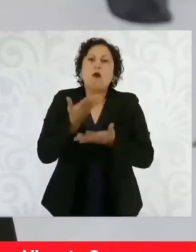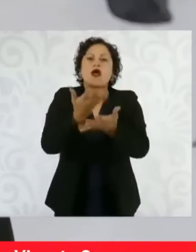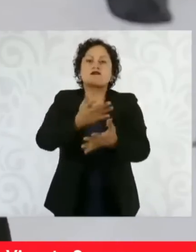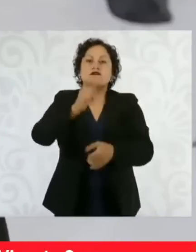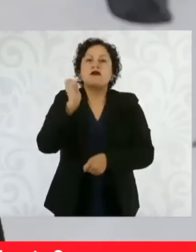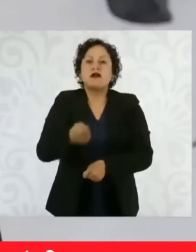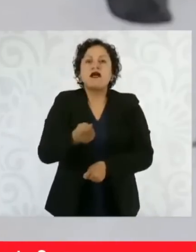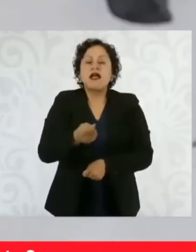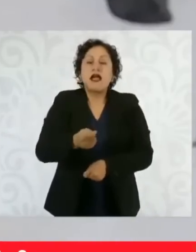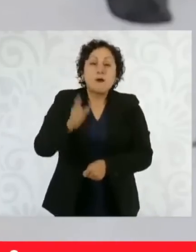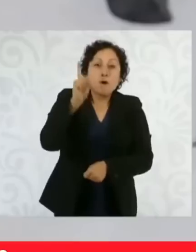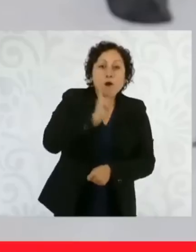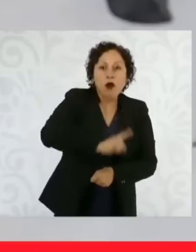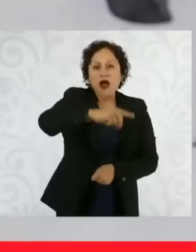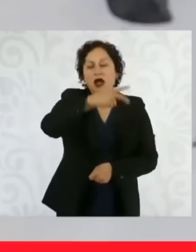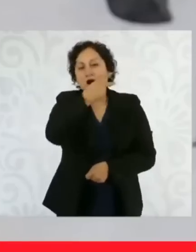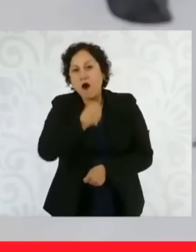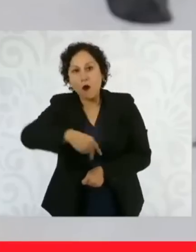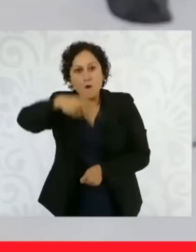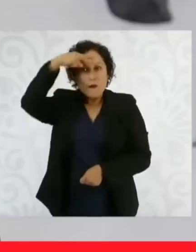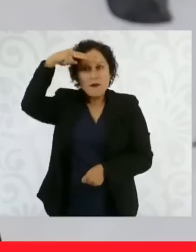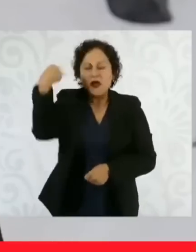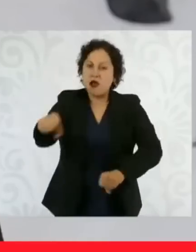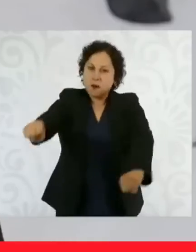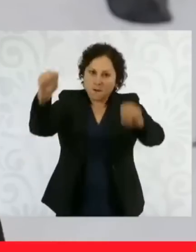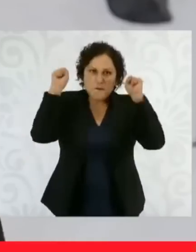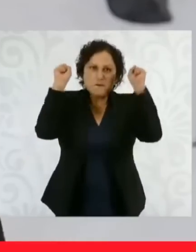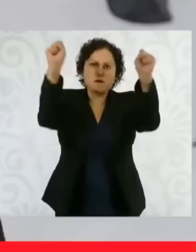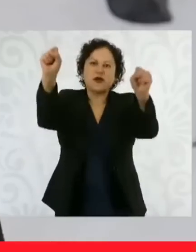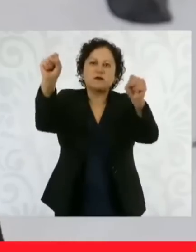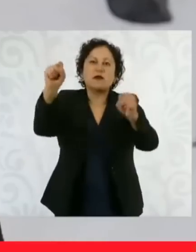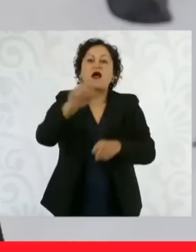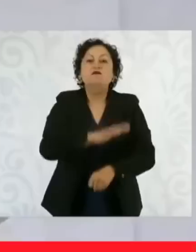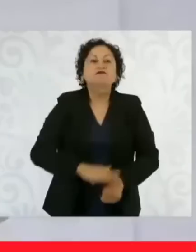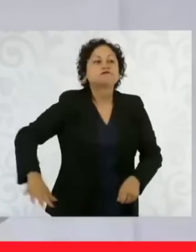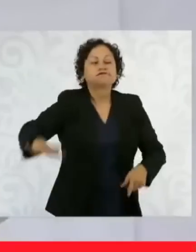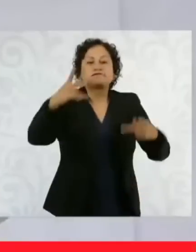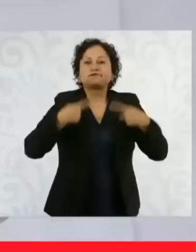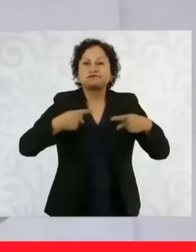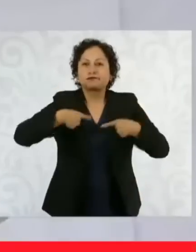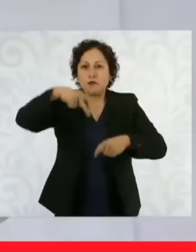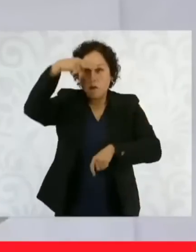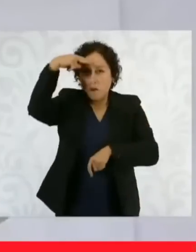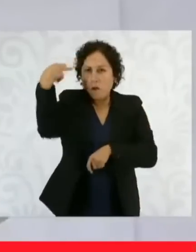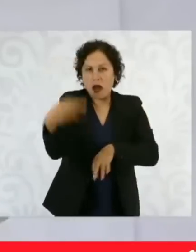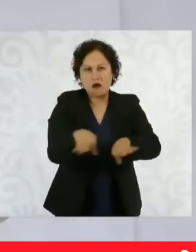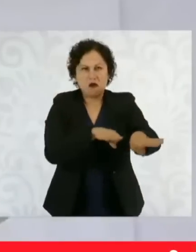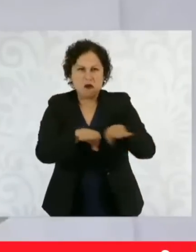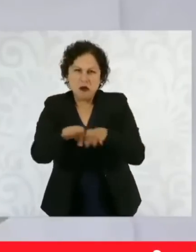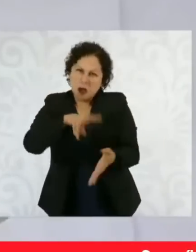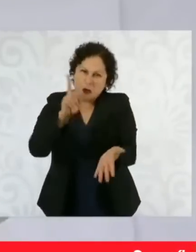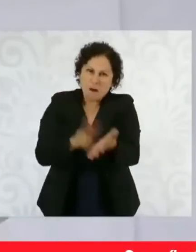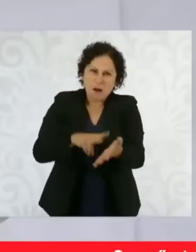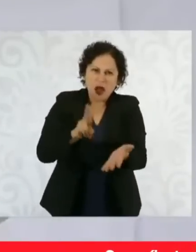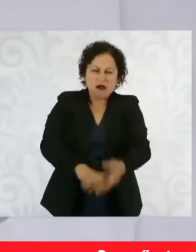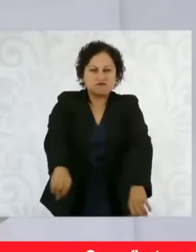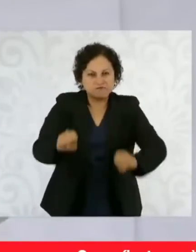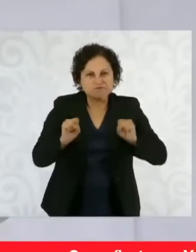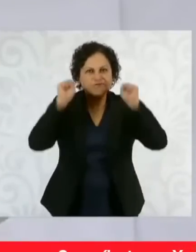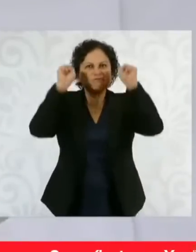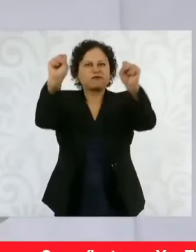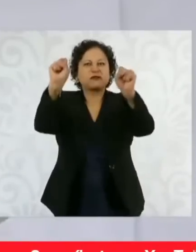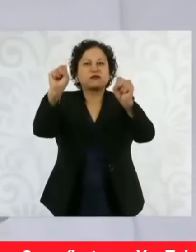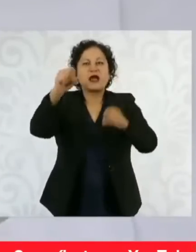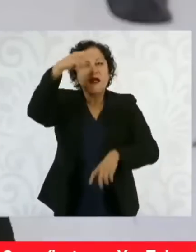los mexicanos, que viva el pueblo de México trabajador y valeroso. ¡Que